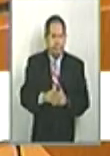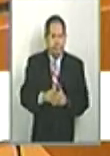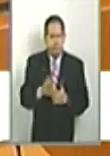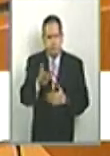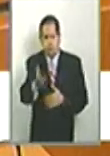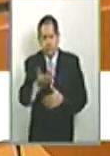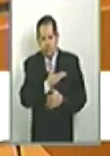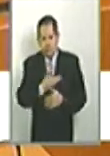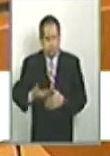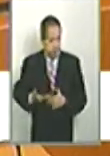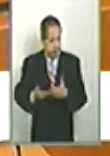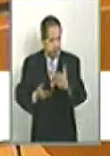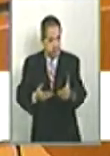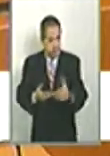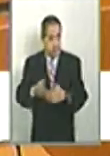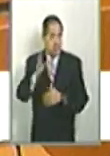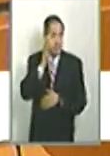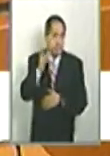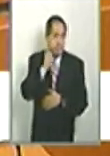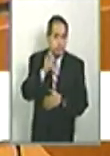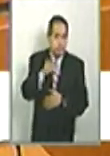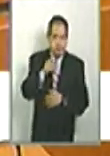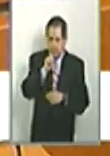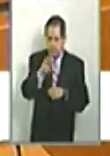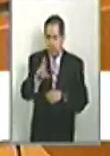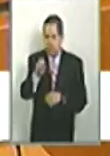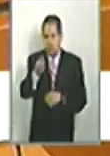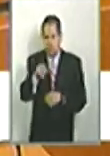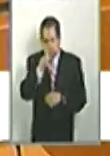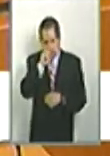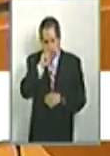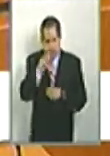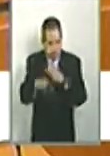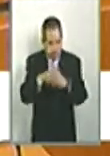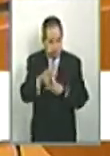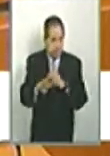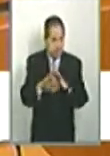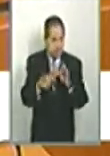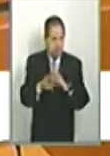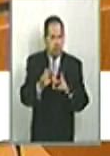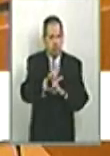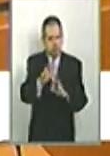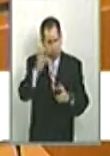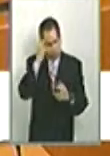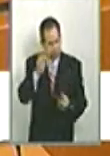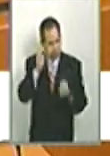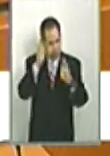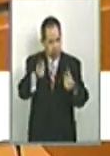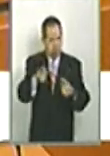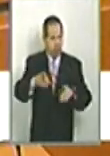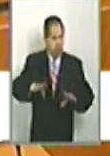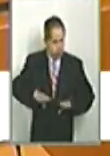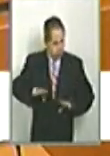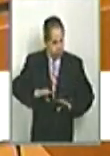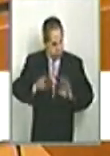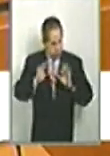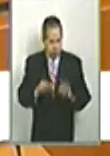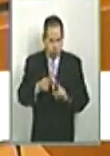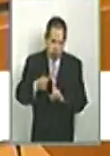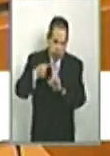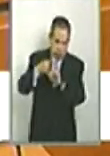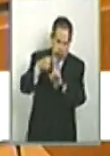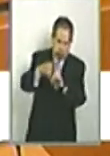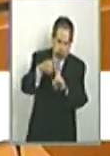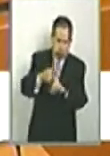el presidente también de la Cámara de Diputados, Edgar Romo, que también le reconozco su actitud